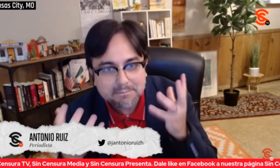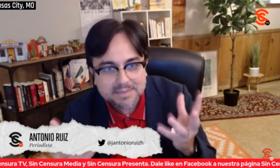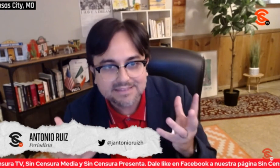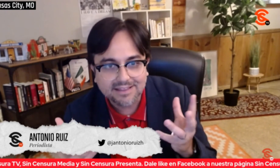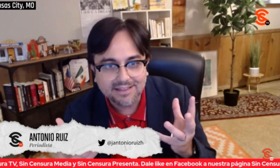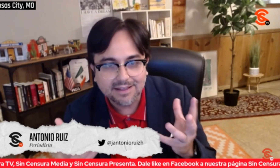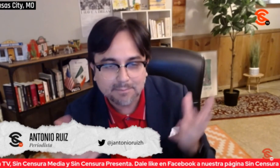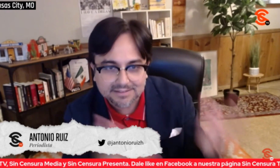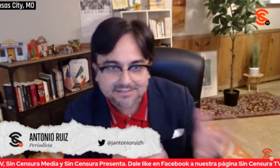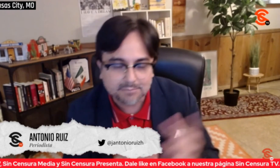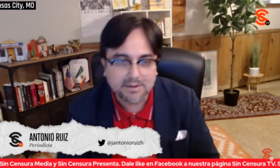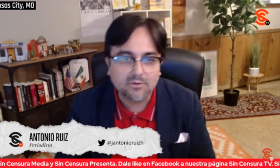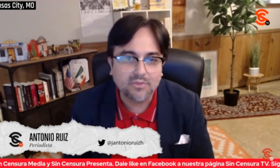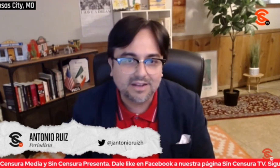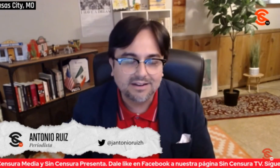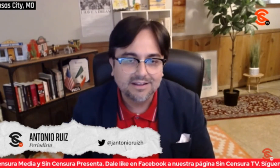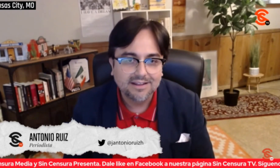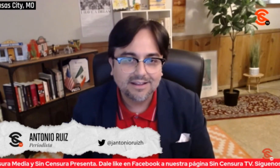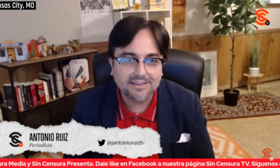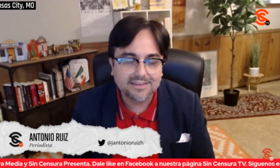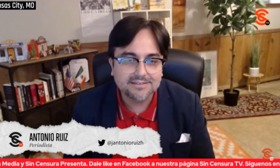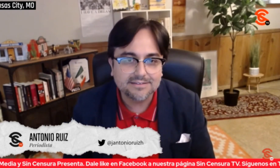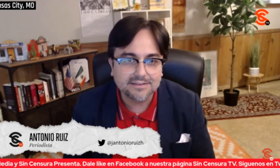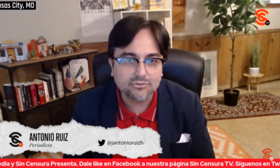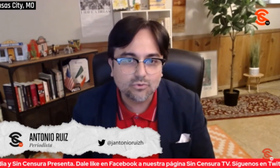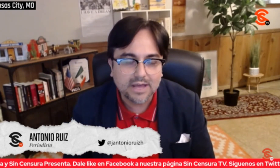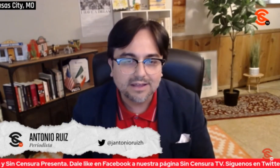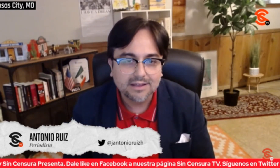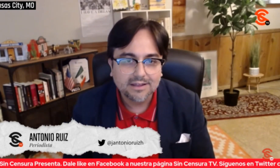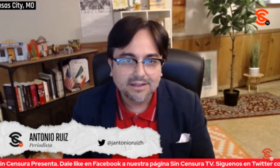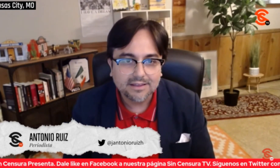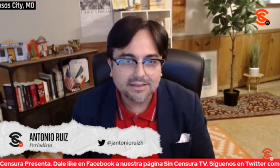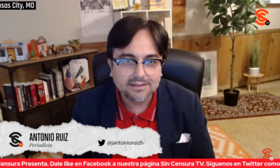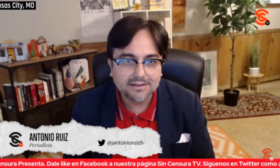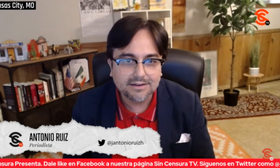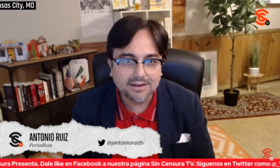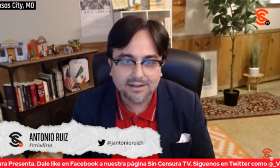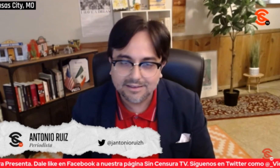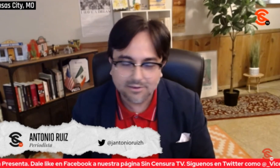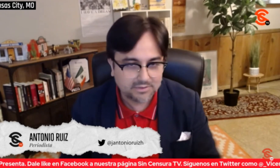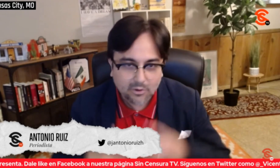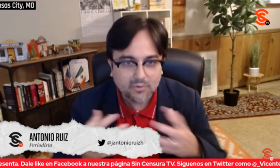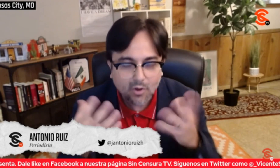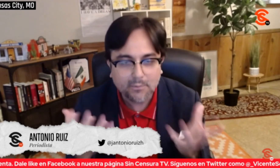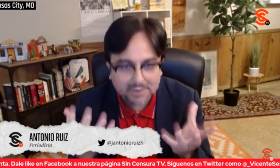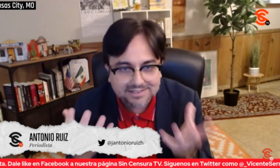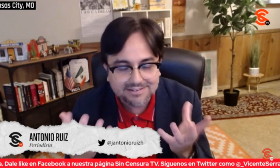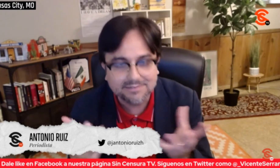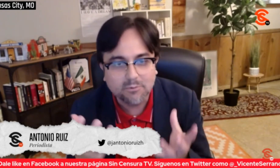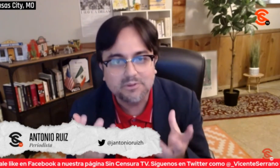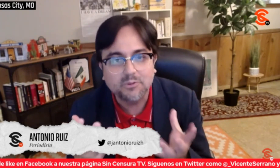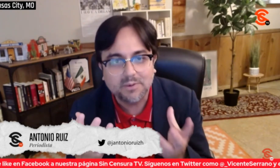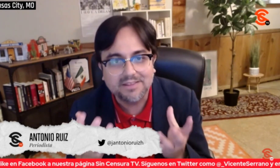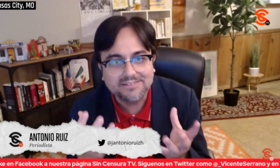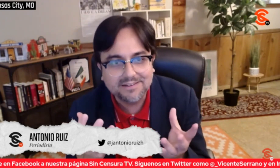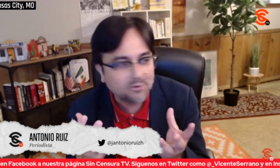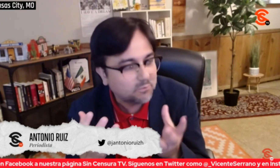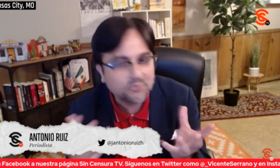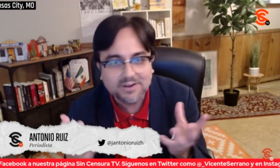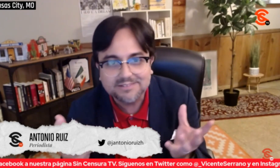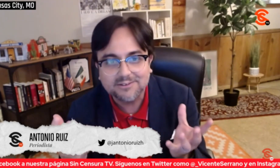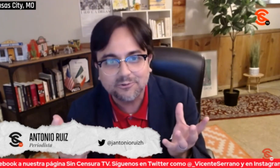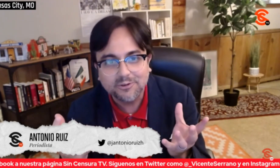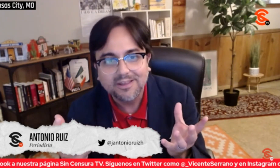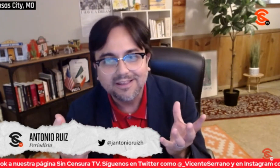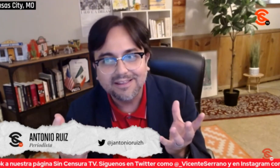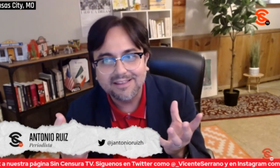me invita a participar con él aquí en Sin Censura y quiero aprovechar este momento para decirle lo muy